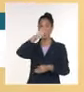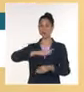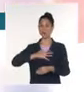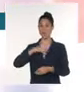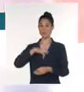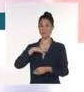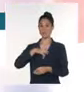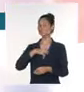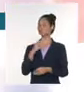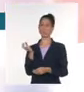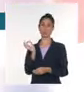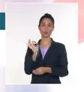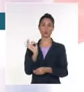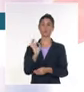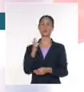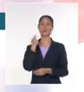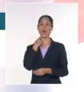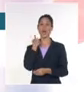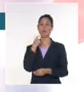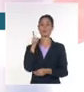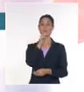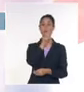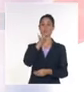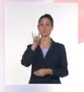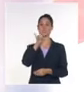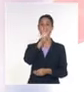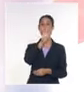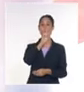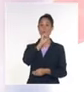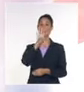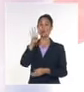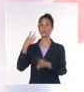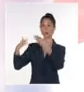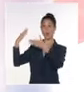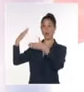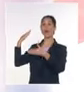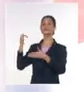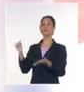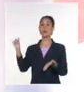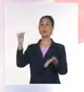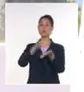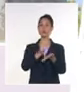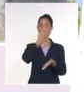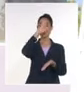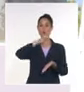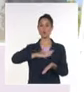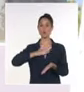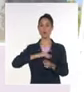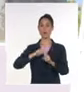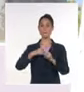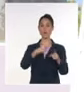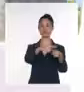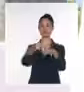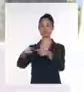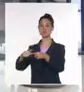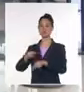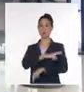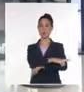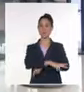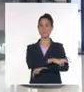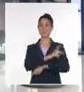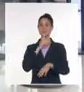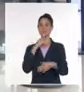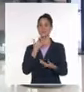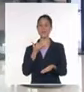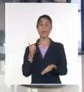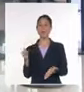esta arbovirosis desde 1904, por lo cual a quienes viajan desde aquí hacia otras latitudes no se les considera viajeros procedentes